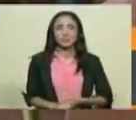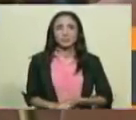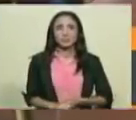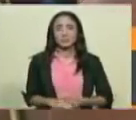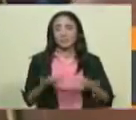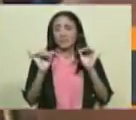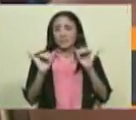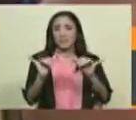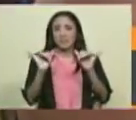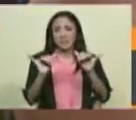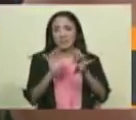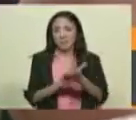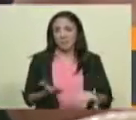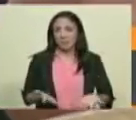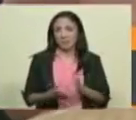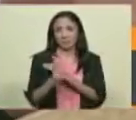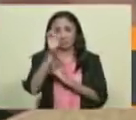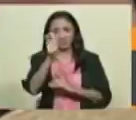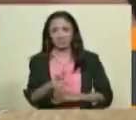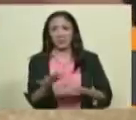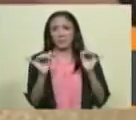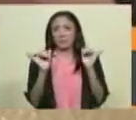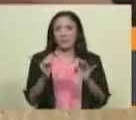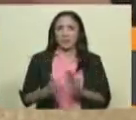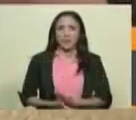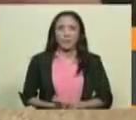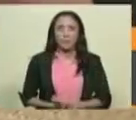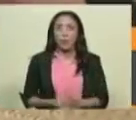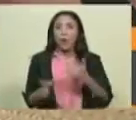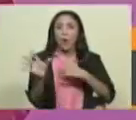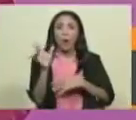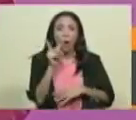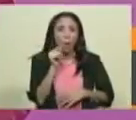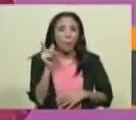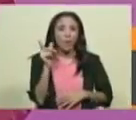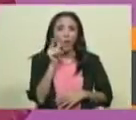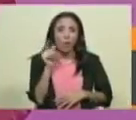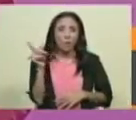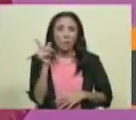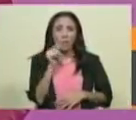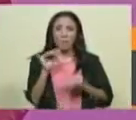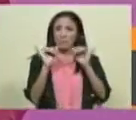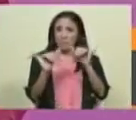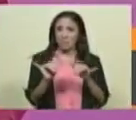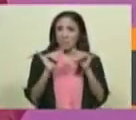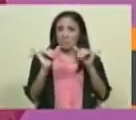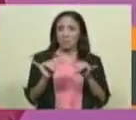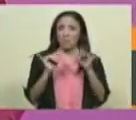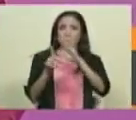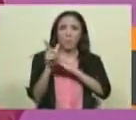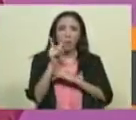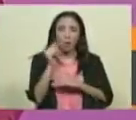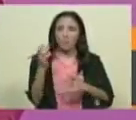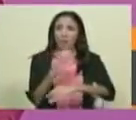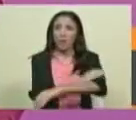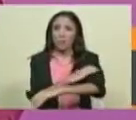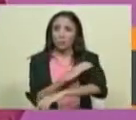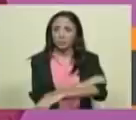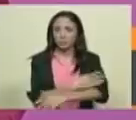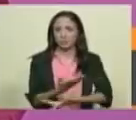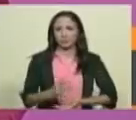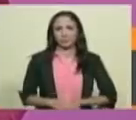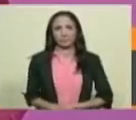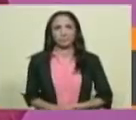Los mismos de siempre. Puro hombre, puro machista. La derecha es